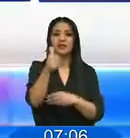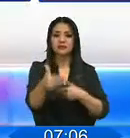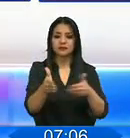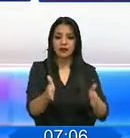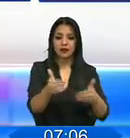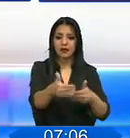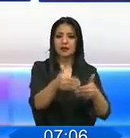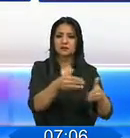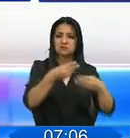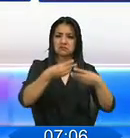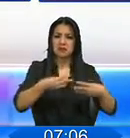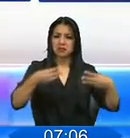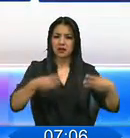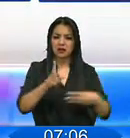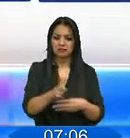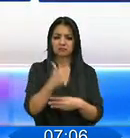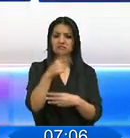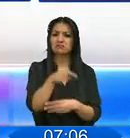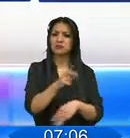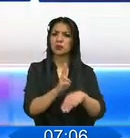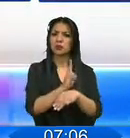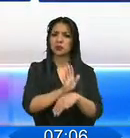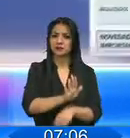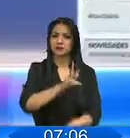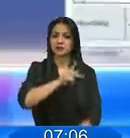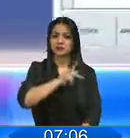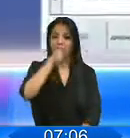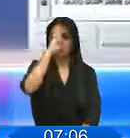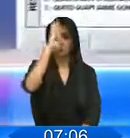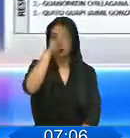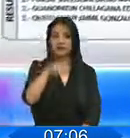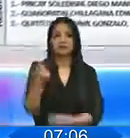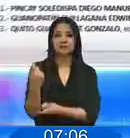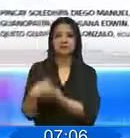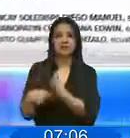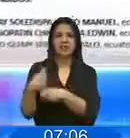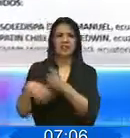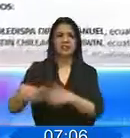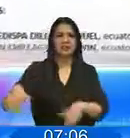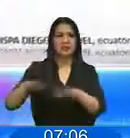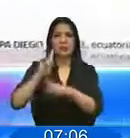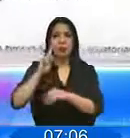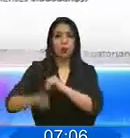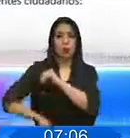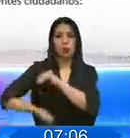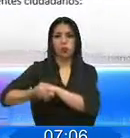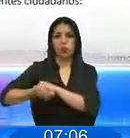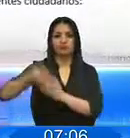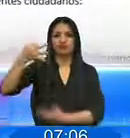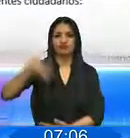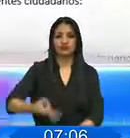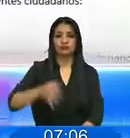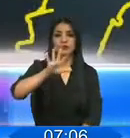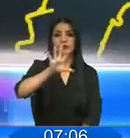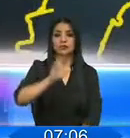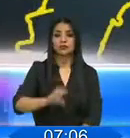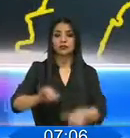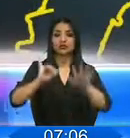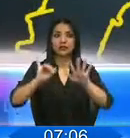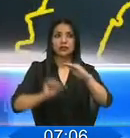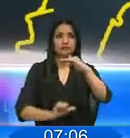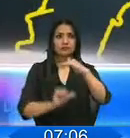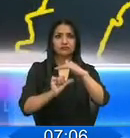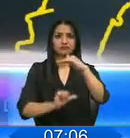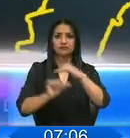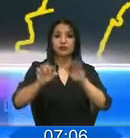aparentemente de dotación policial que pretendían comercializar en el mercado negro en total 500 seis cartuchos calibre